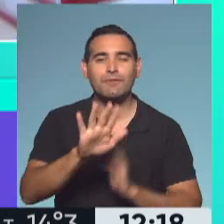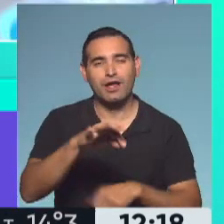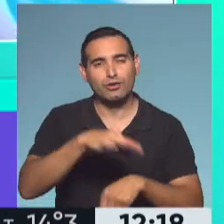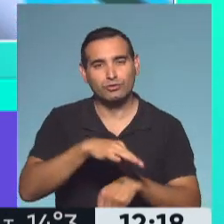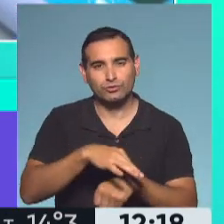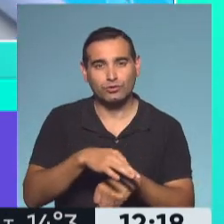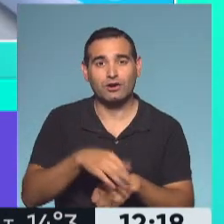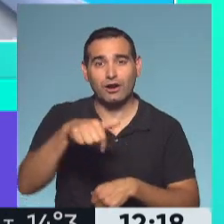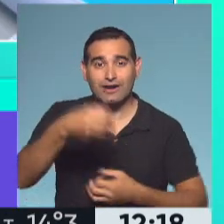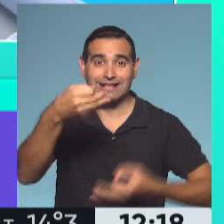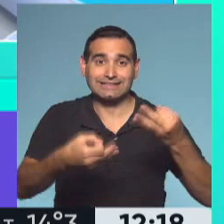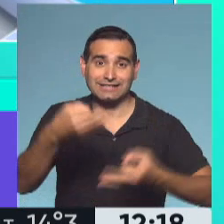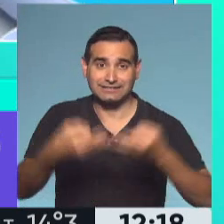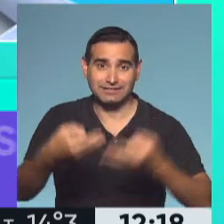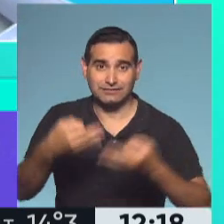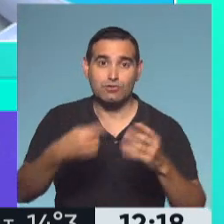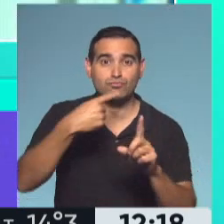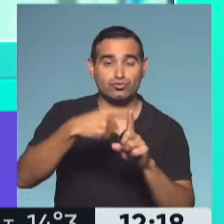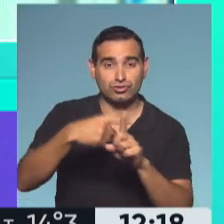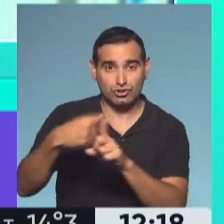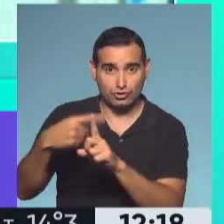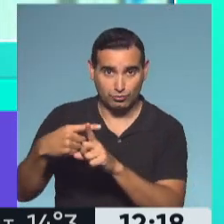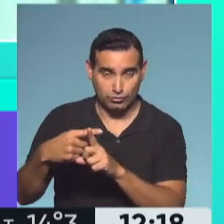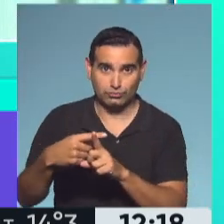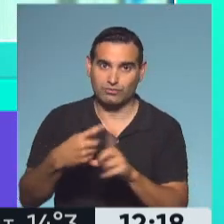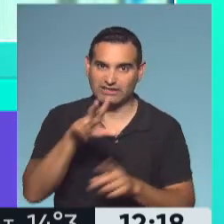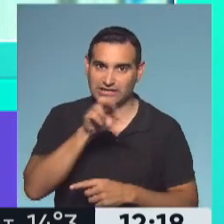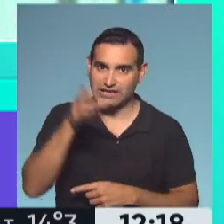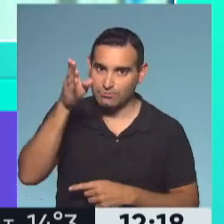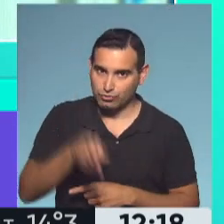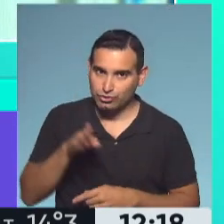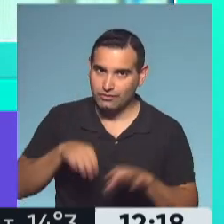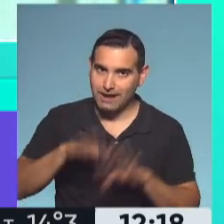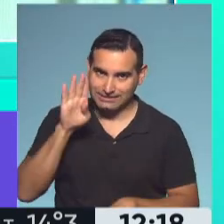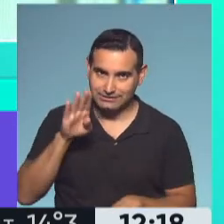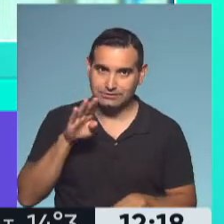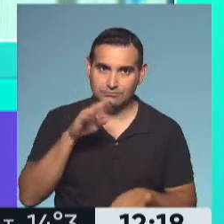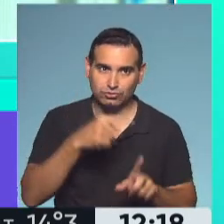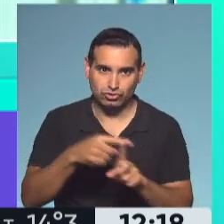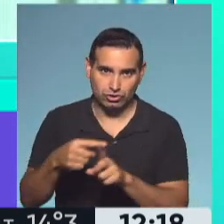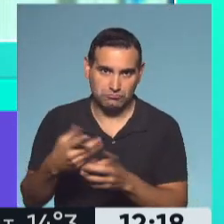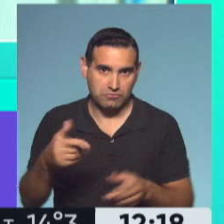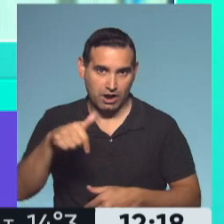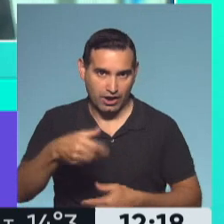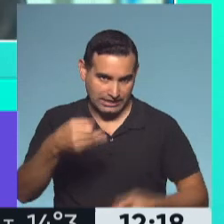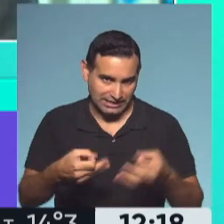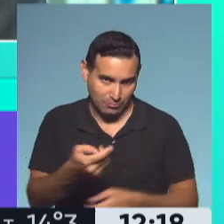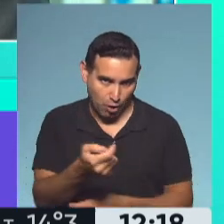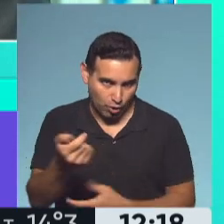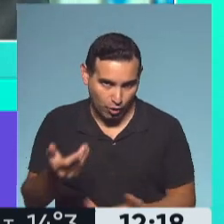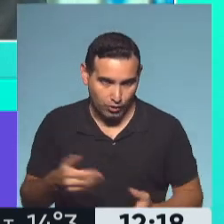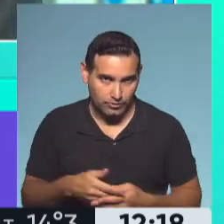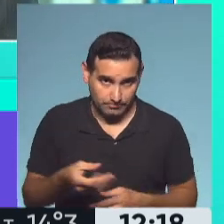un índice de testeo, con un índice de positividad en los testeos que supera el 30%, ¿no? Eso significa que estamos testeando poco,